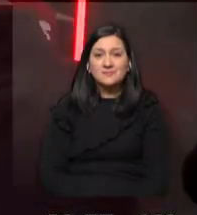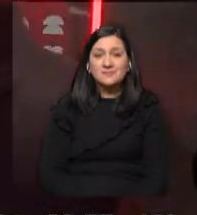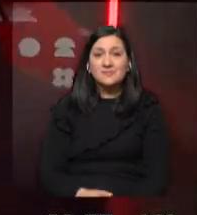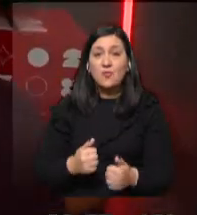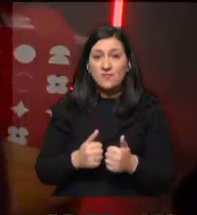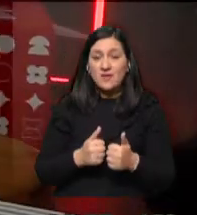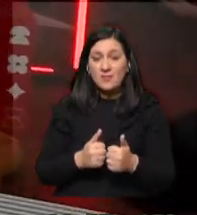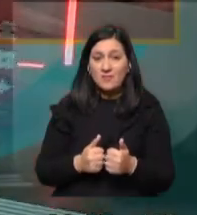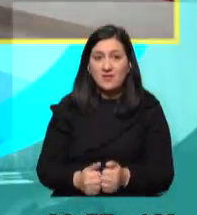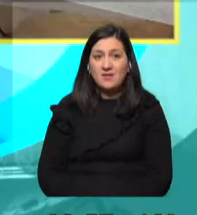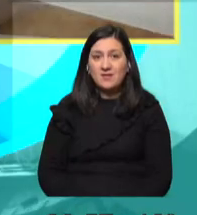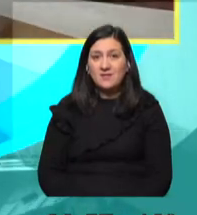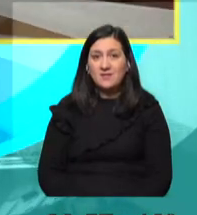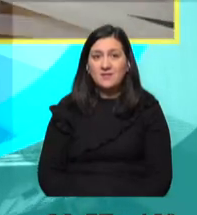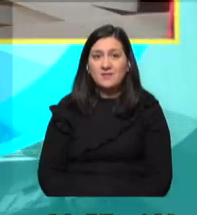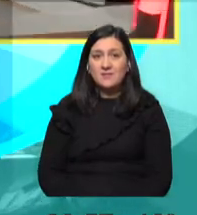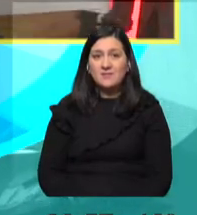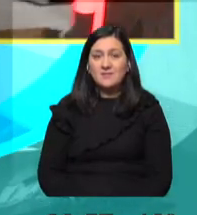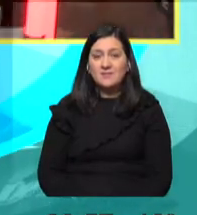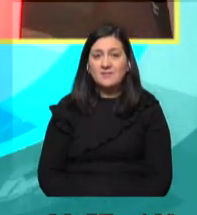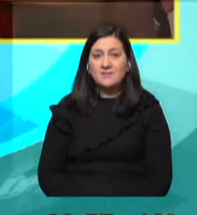Impresionante, bien, JP. Pinto, muchísimas gracias.